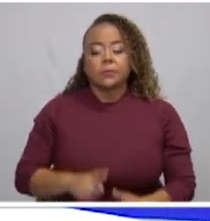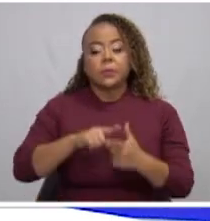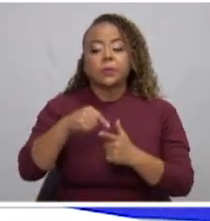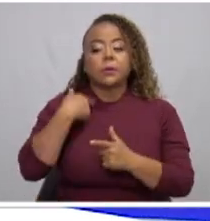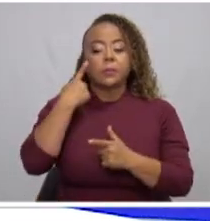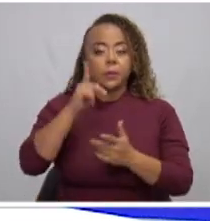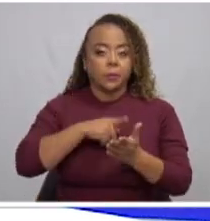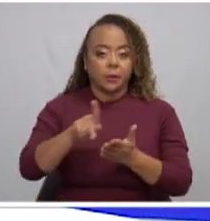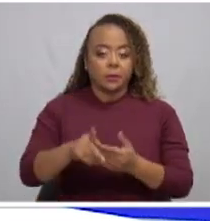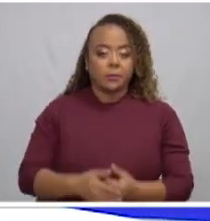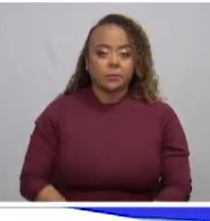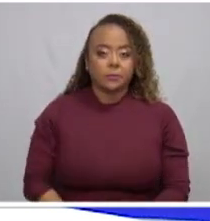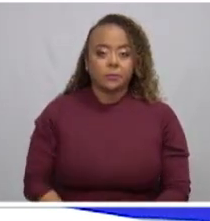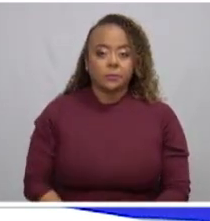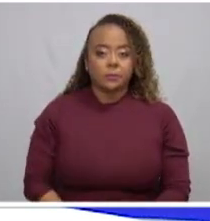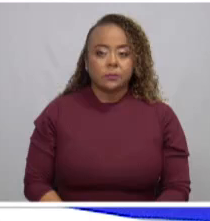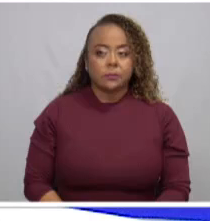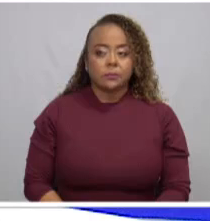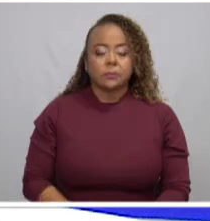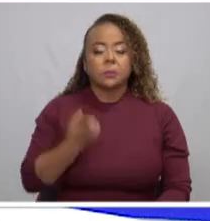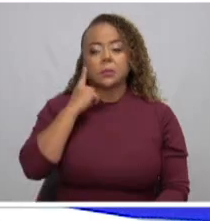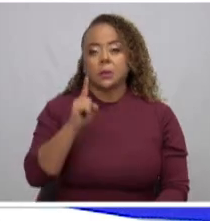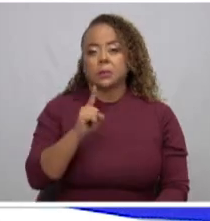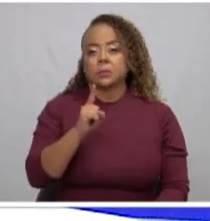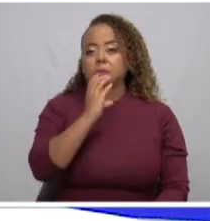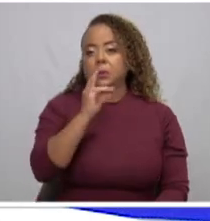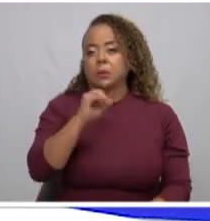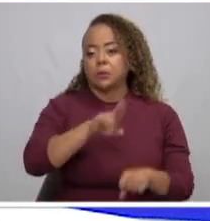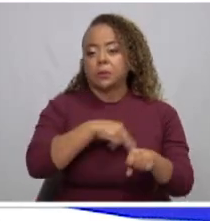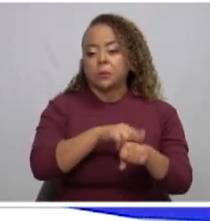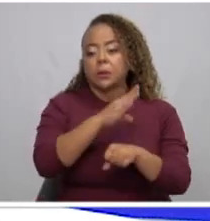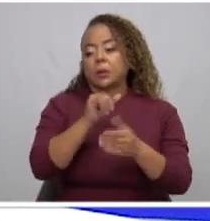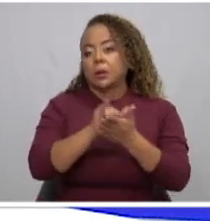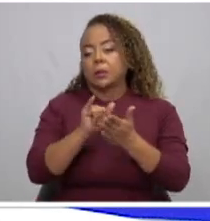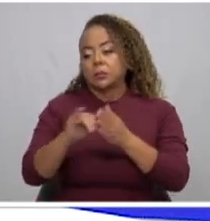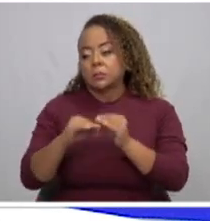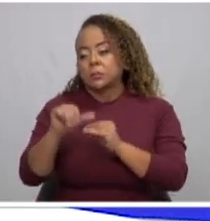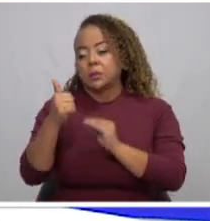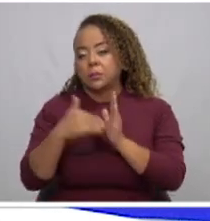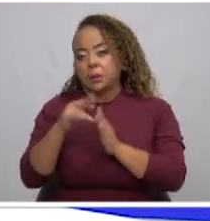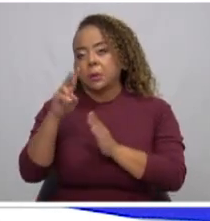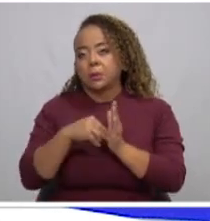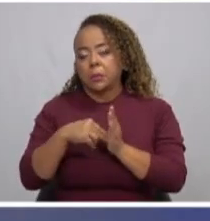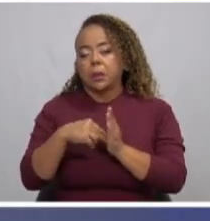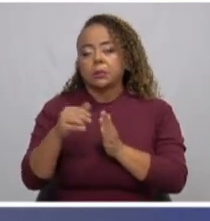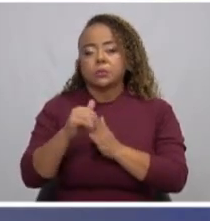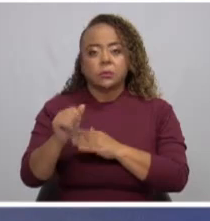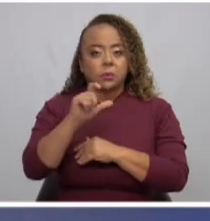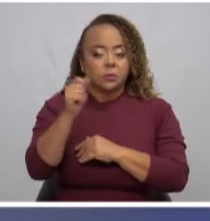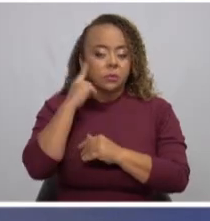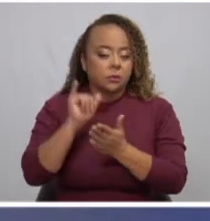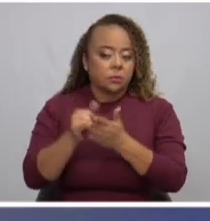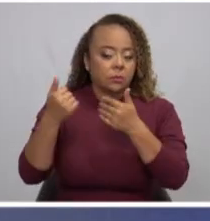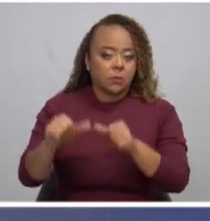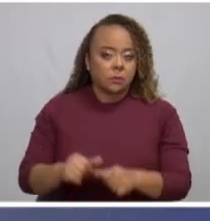la carga para la carga normal no imagínate que a eso te agregan 10,000 o 00 al mes porque digo es un pacto